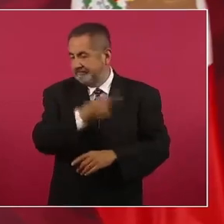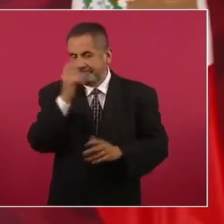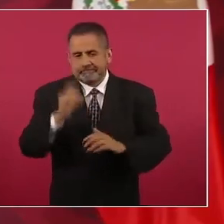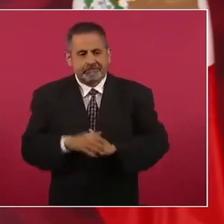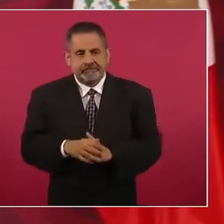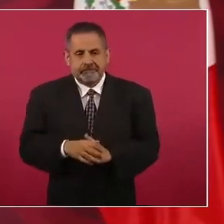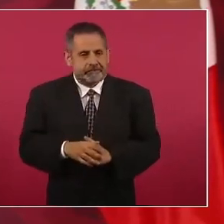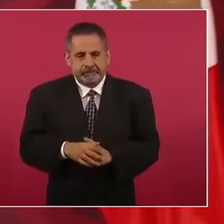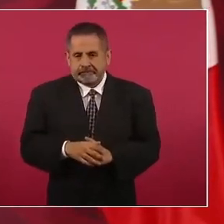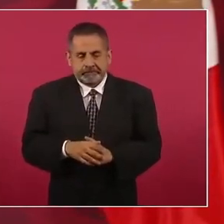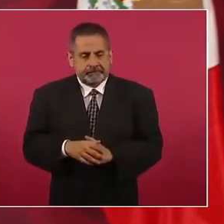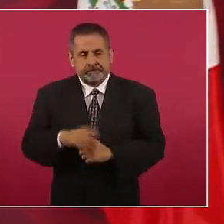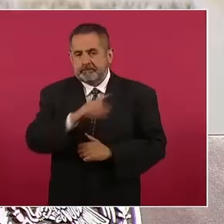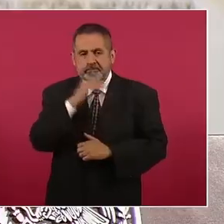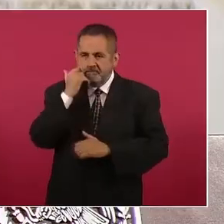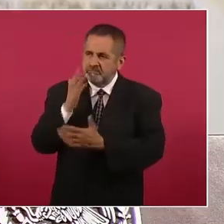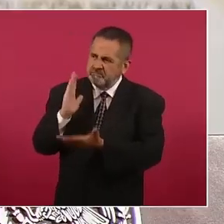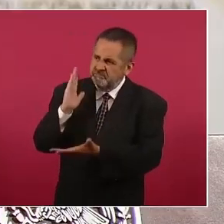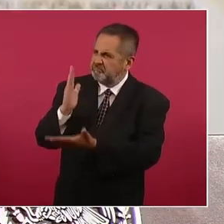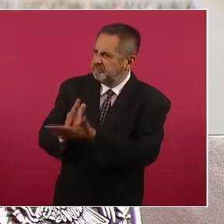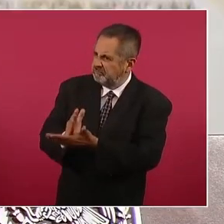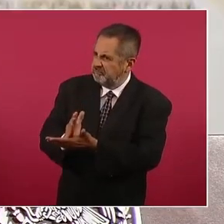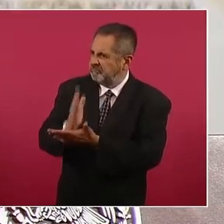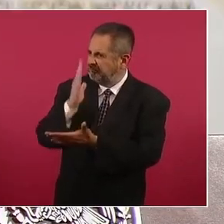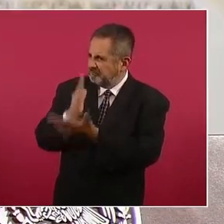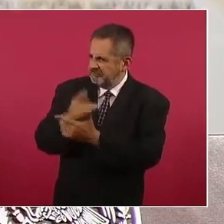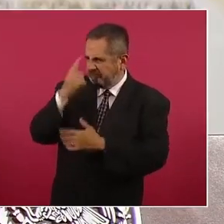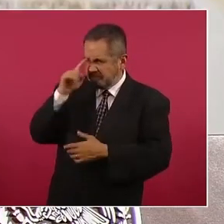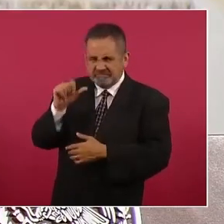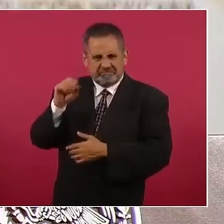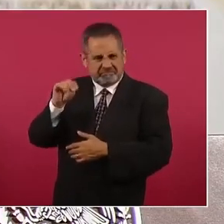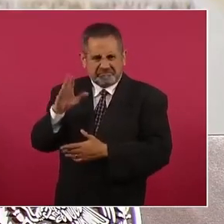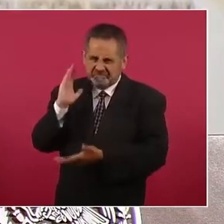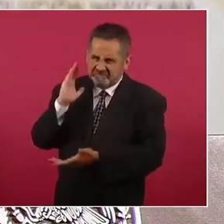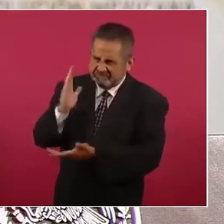Lo que quieren es frenarnos, o sea, que